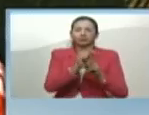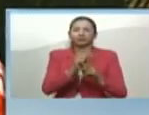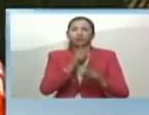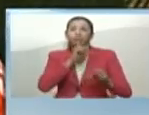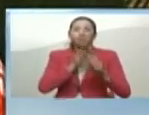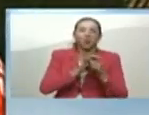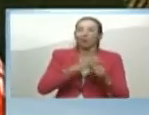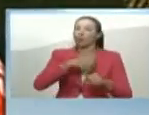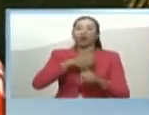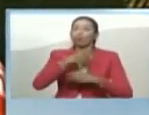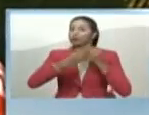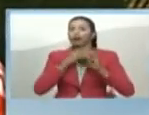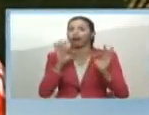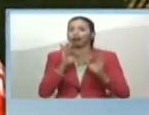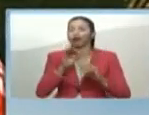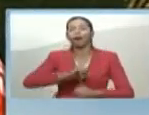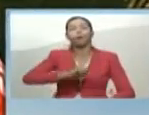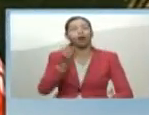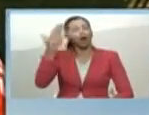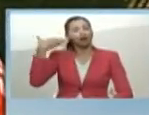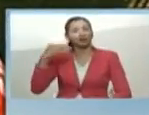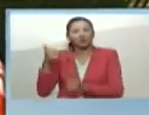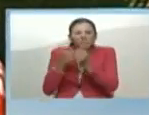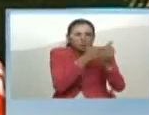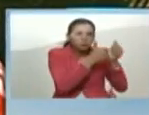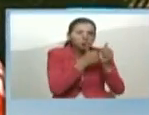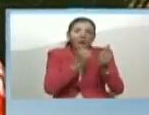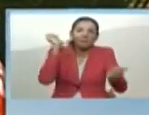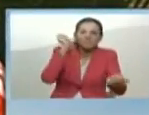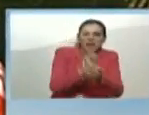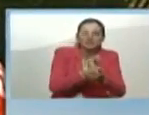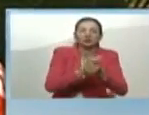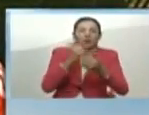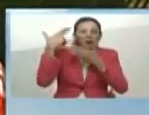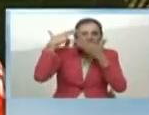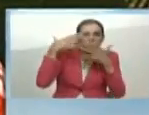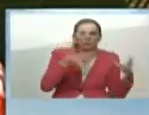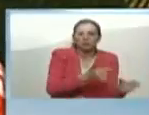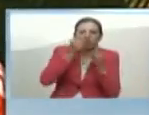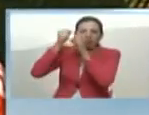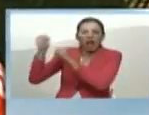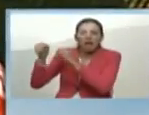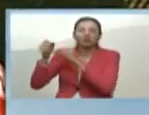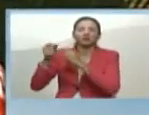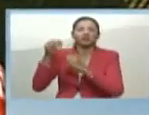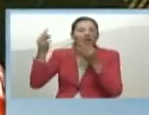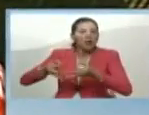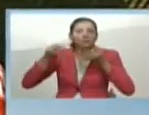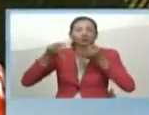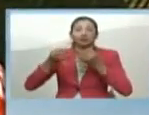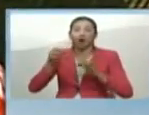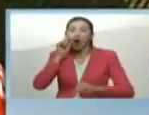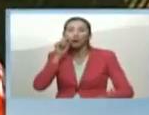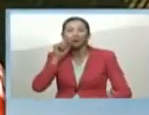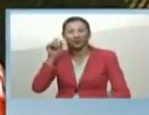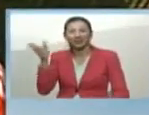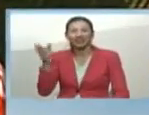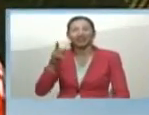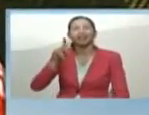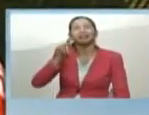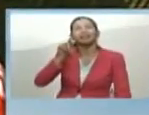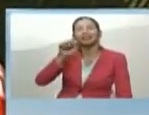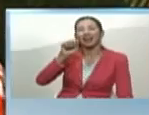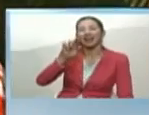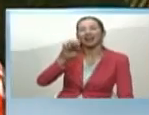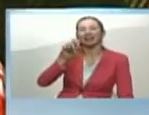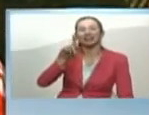disit de Entonces nos metían nos secuestraban siempre llegaba tarec defensor de